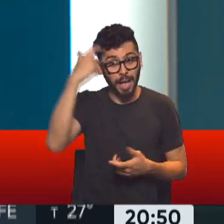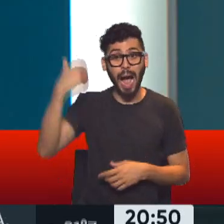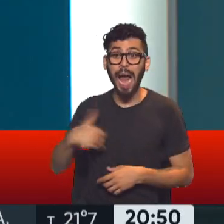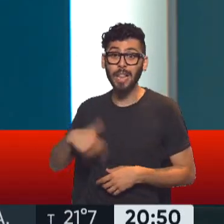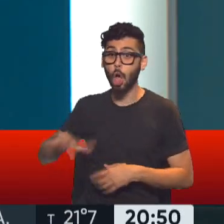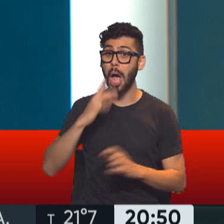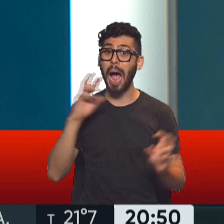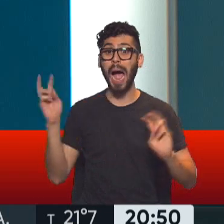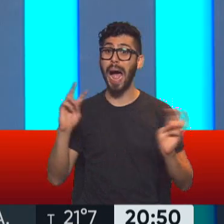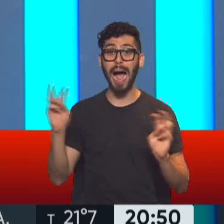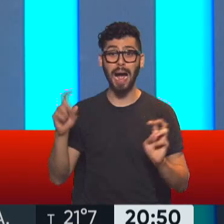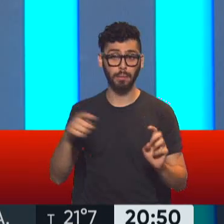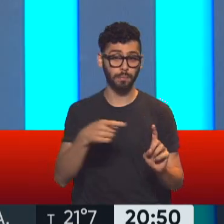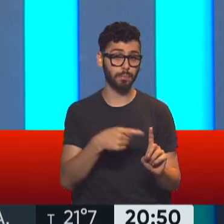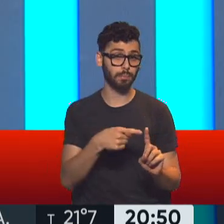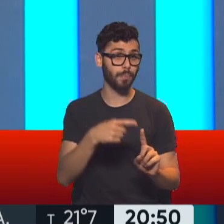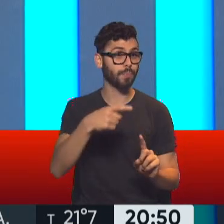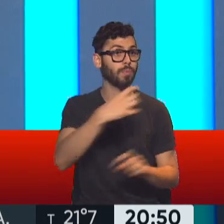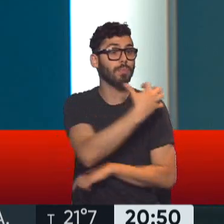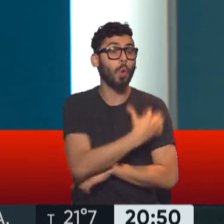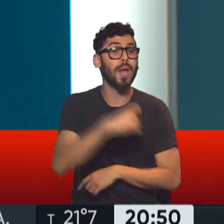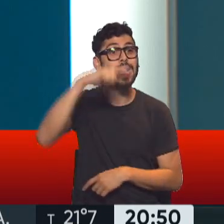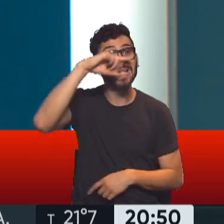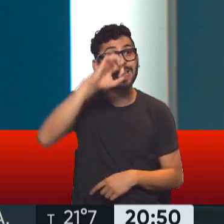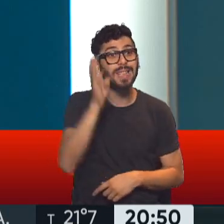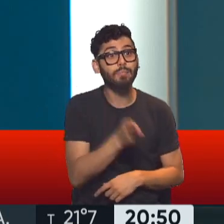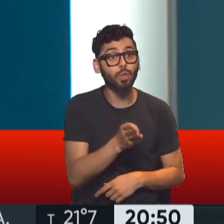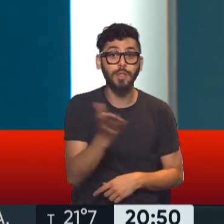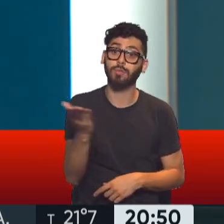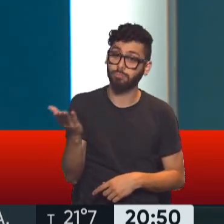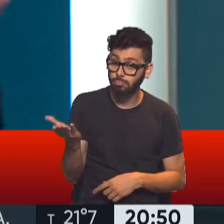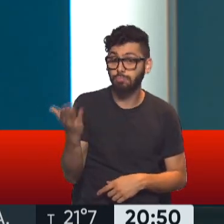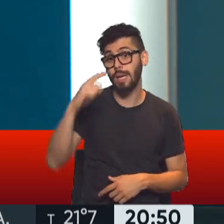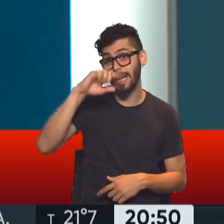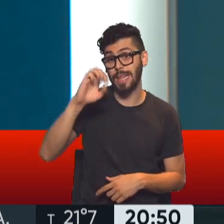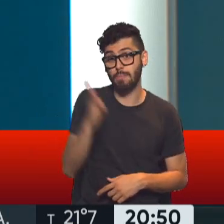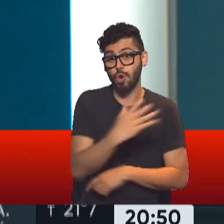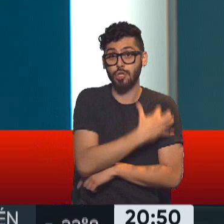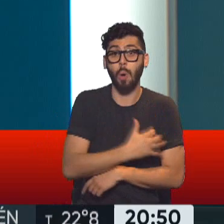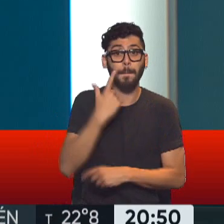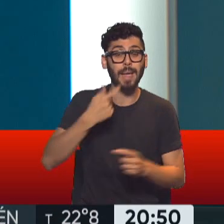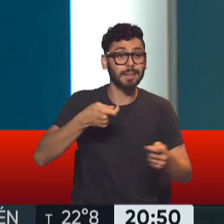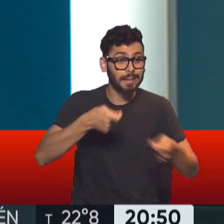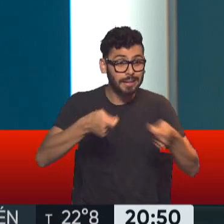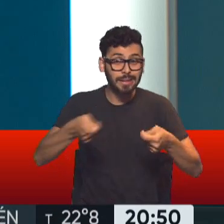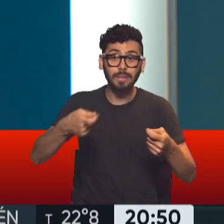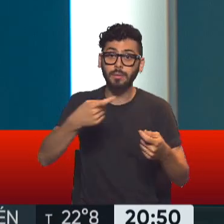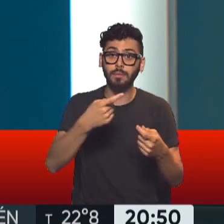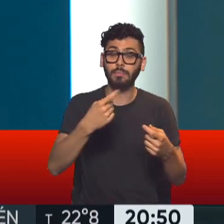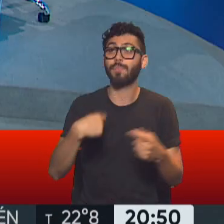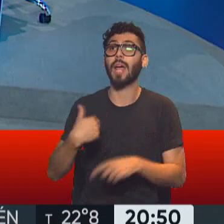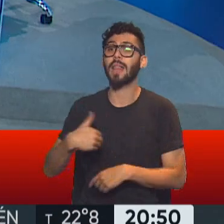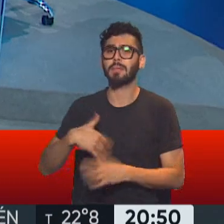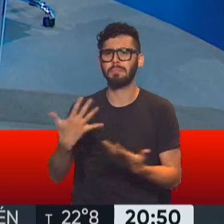todos escandalizados. 70% de pobreza. 70% de pobreza. Y una locura. tasa de criminalidad que es, la Argentina más o